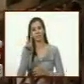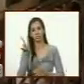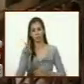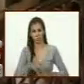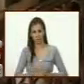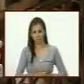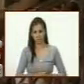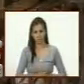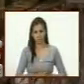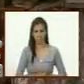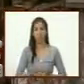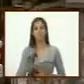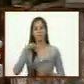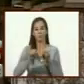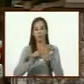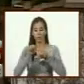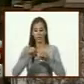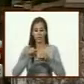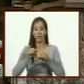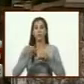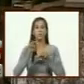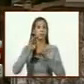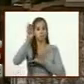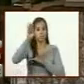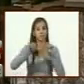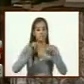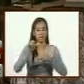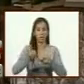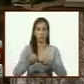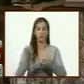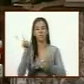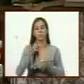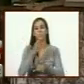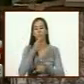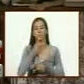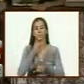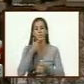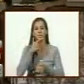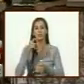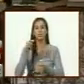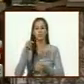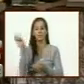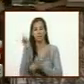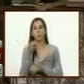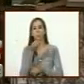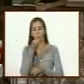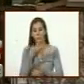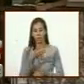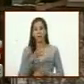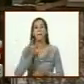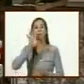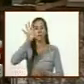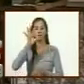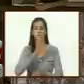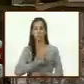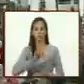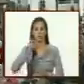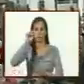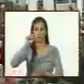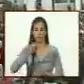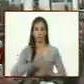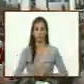Venezuela de este siglo y de los que vendrán, la Venezuela bonita, la Venezuela buena, la patria